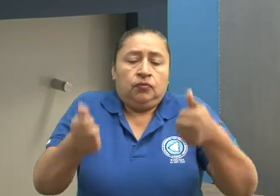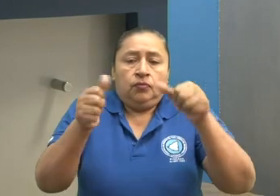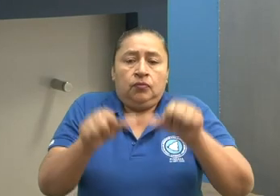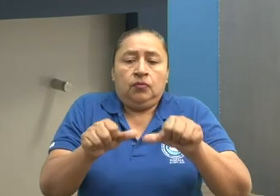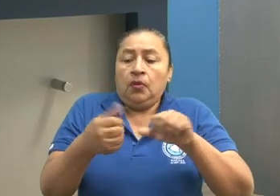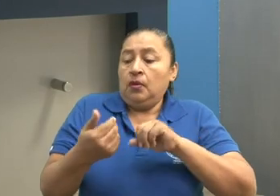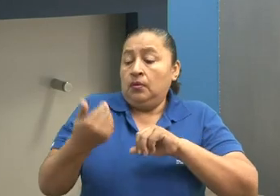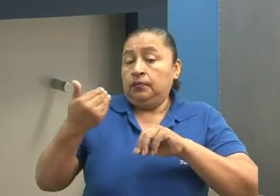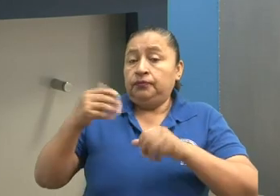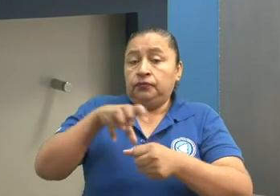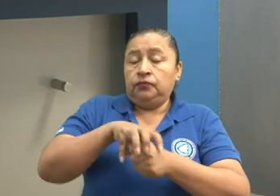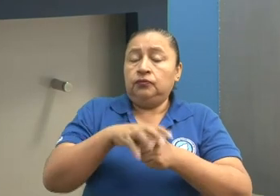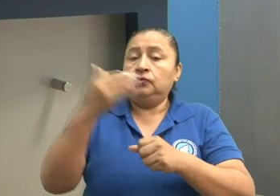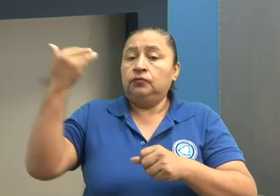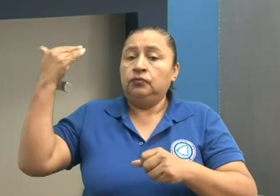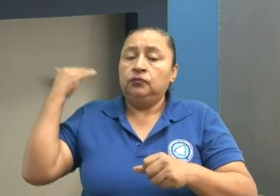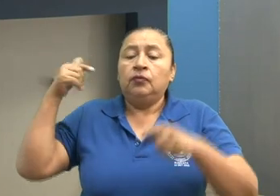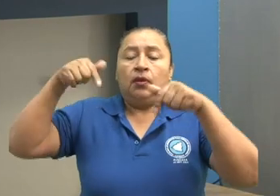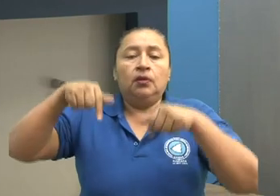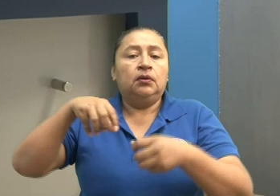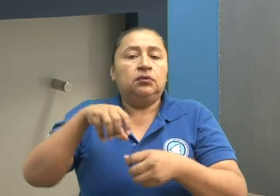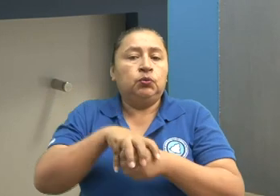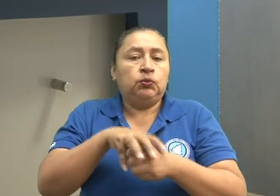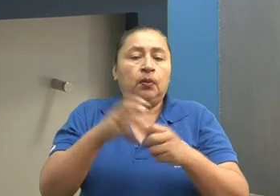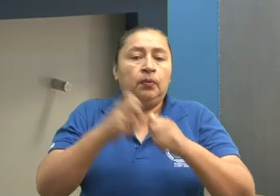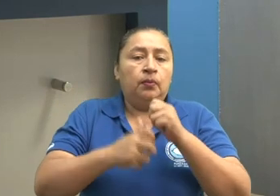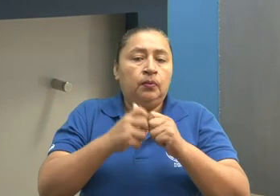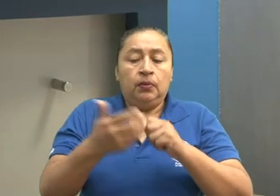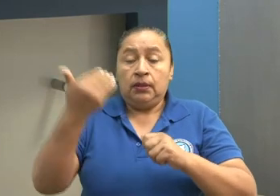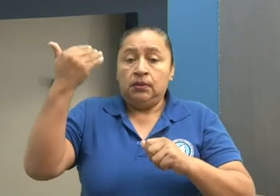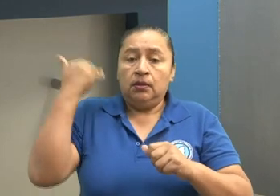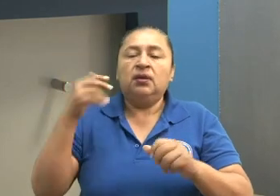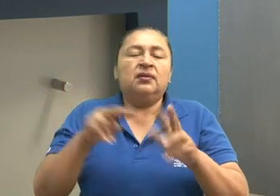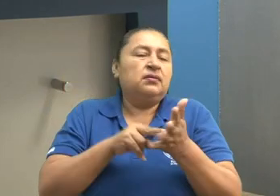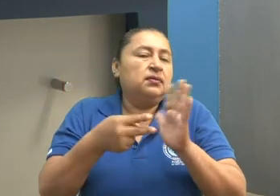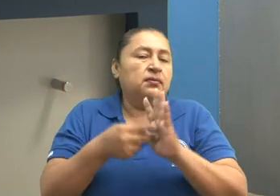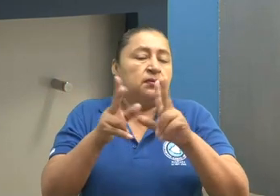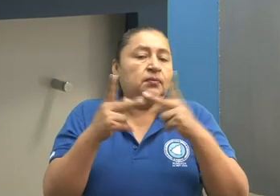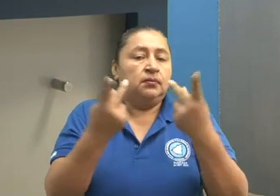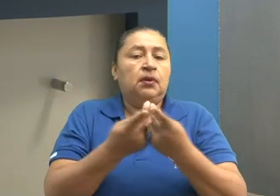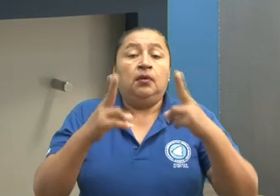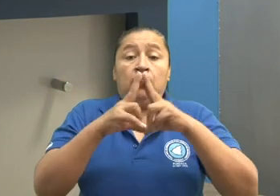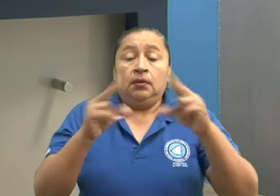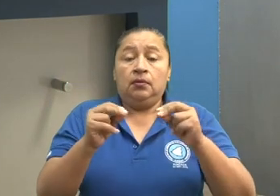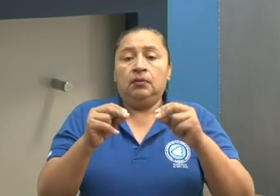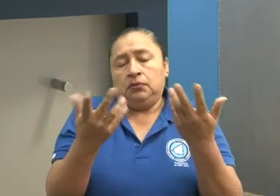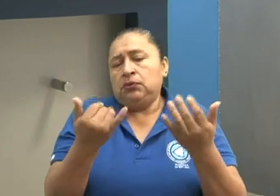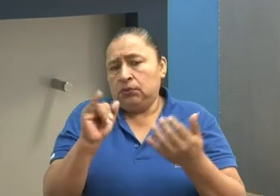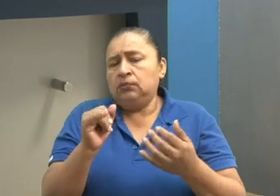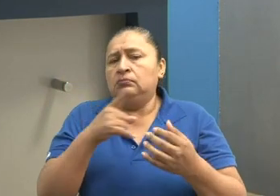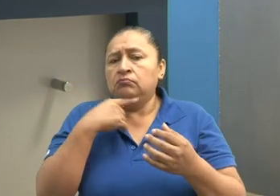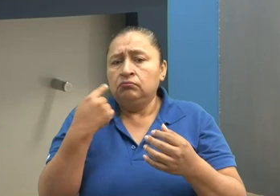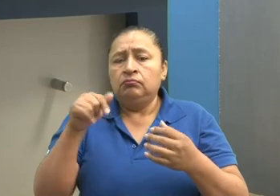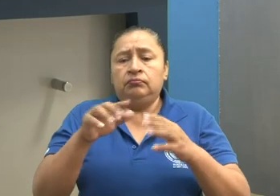contexto histórico este hecho y lo que significa para el pueblo nicaragüense y obviamente pues